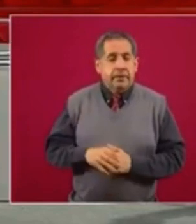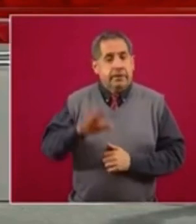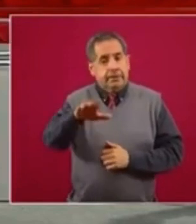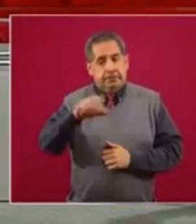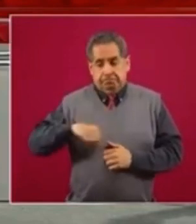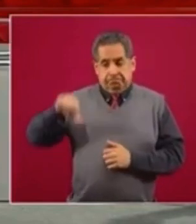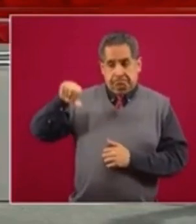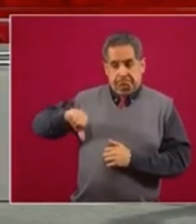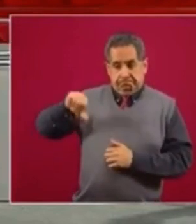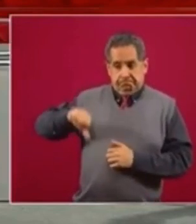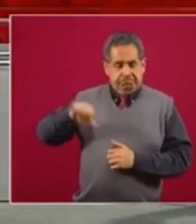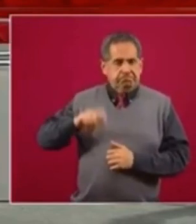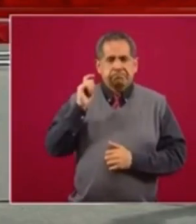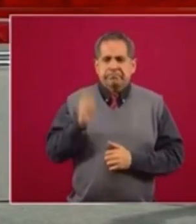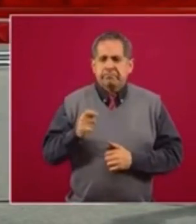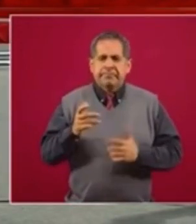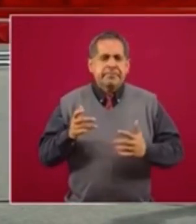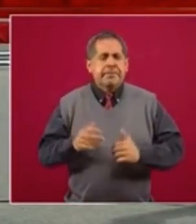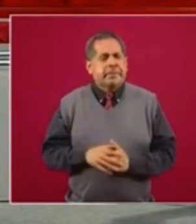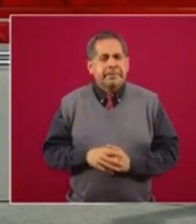hoy tuvimos también